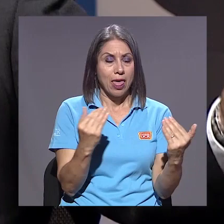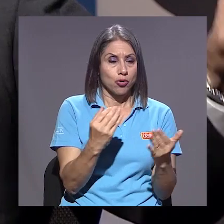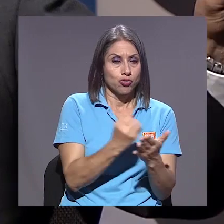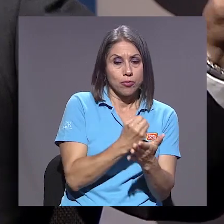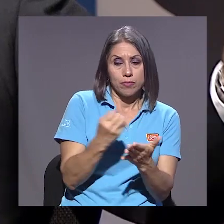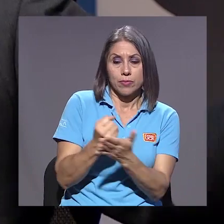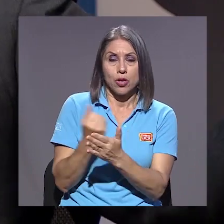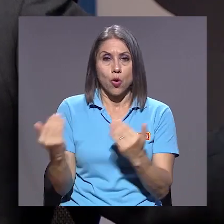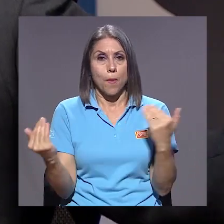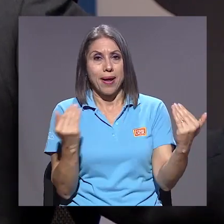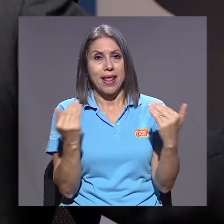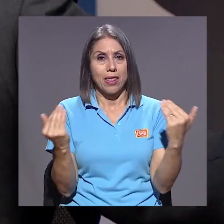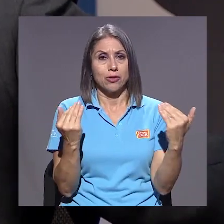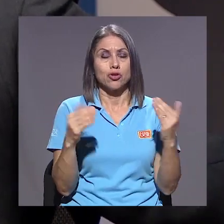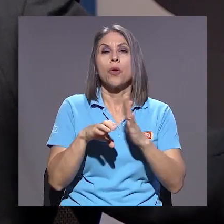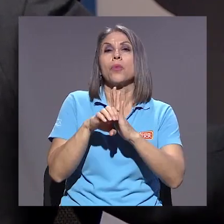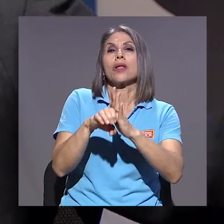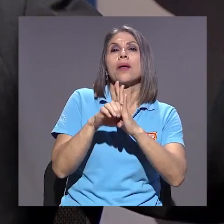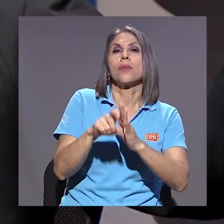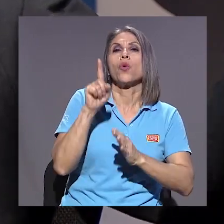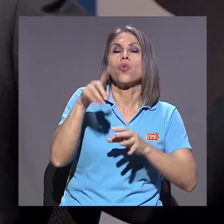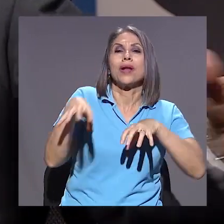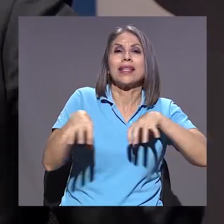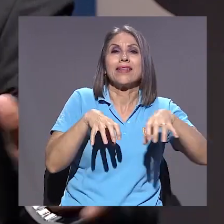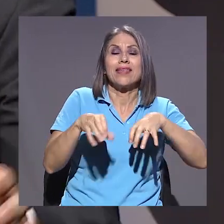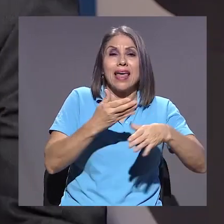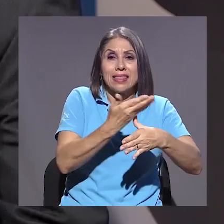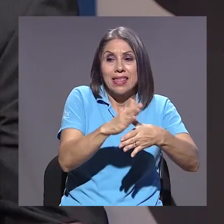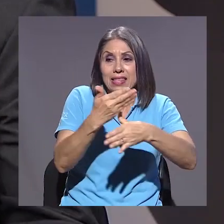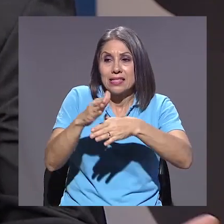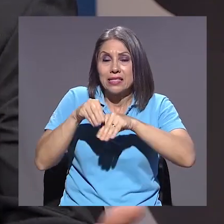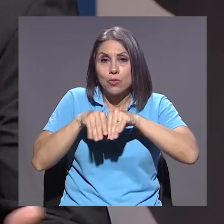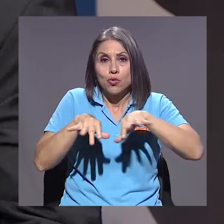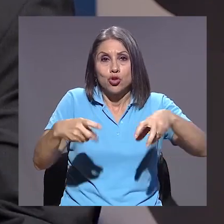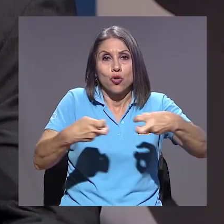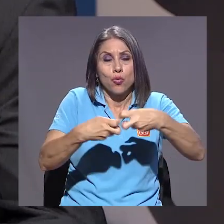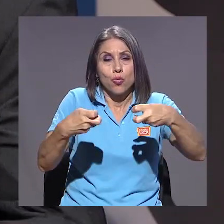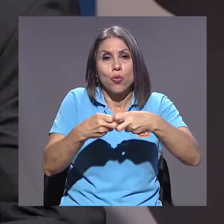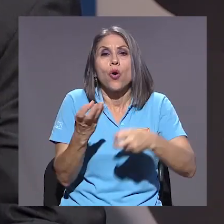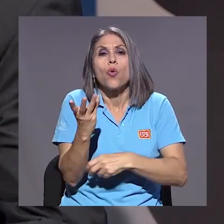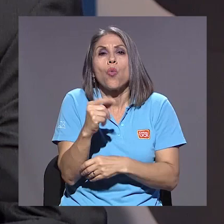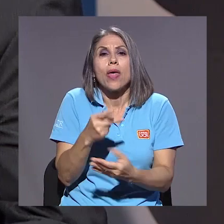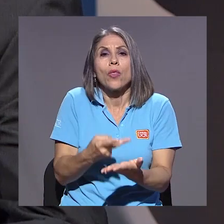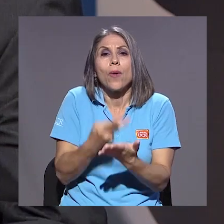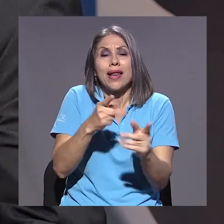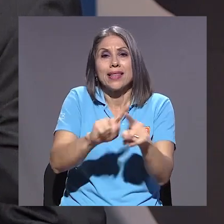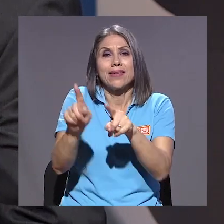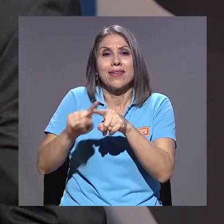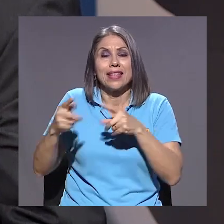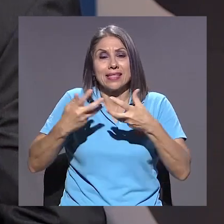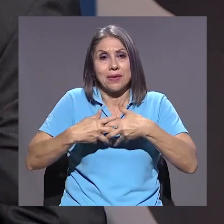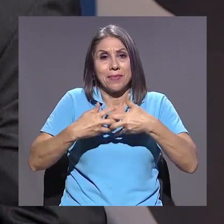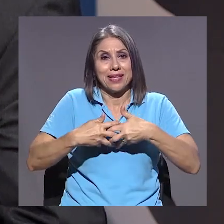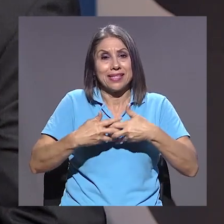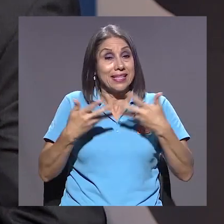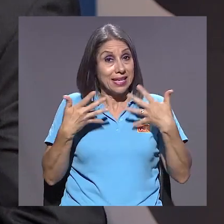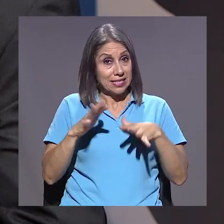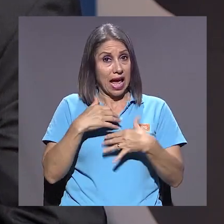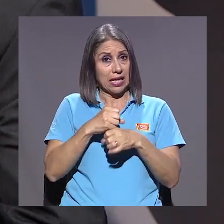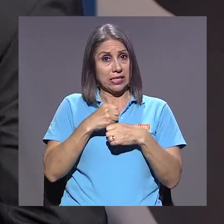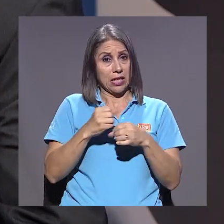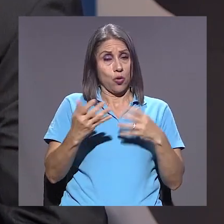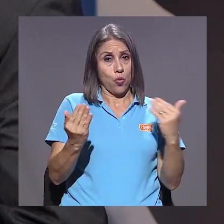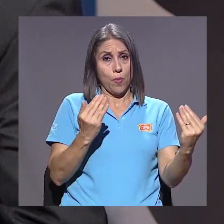proyecto o una actividad de distribución en las diferentes empresas? Vamos a empezar, ya estamos haciendo comparaciones entre las mismas empresas